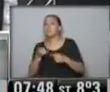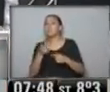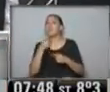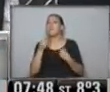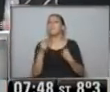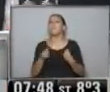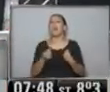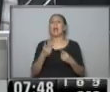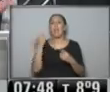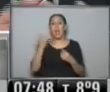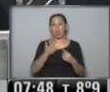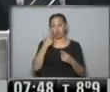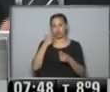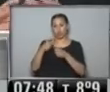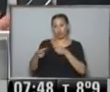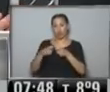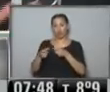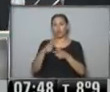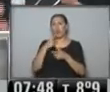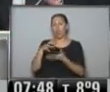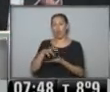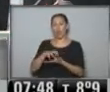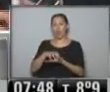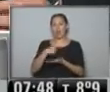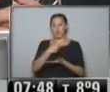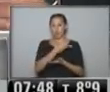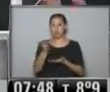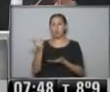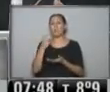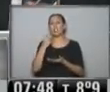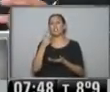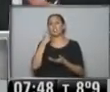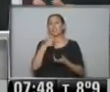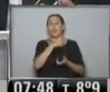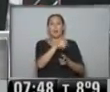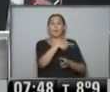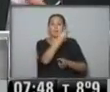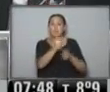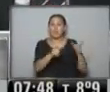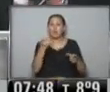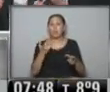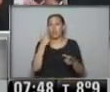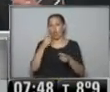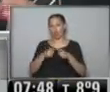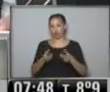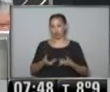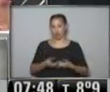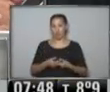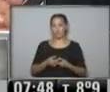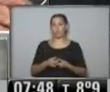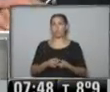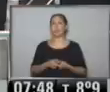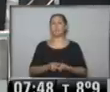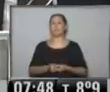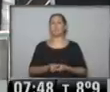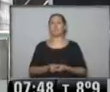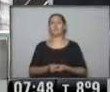haya no solo un control de los organismos públicos sino también un control del público en general que pueda conocer cómo se está viabilizando esta